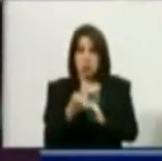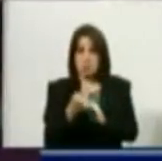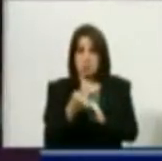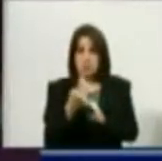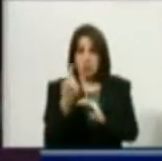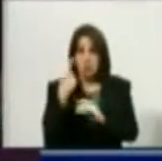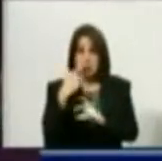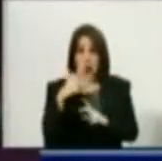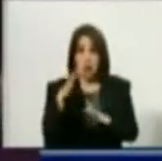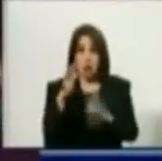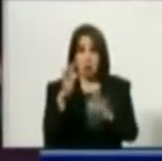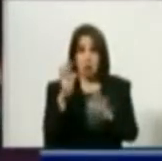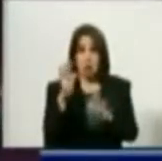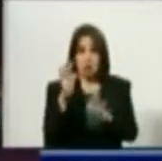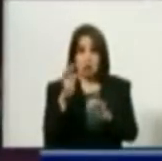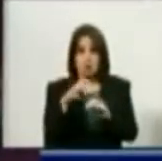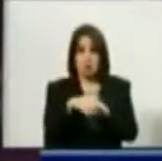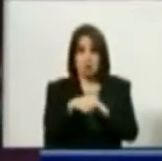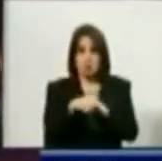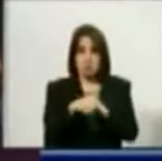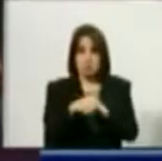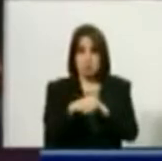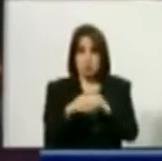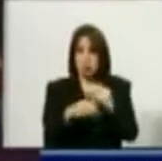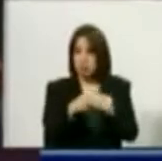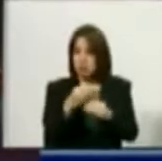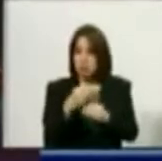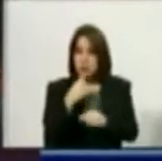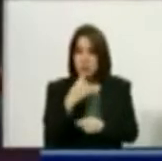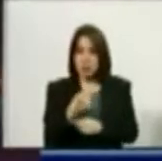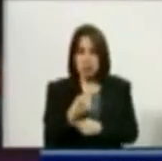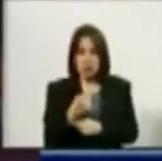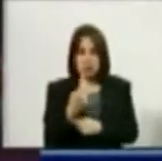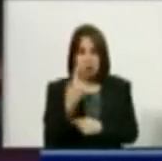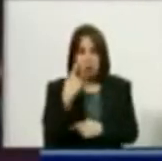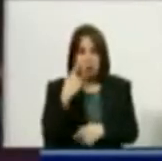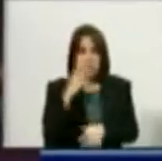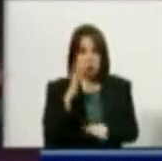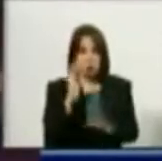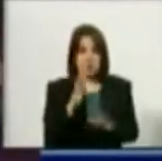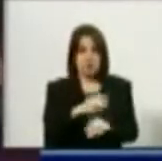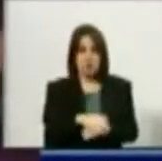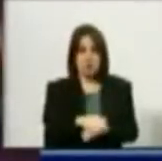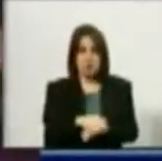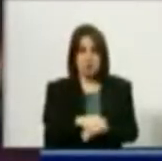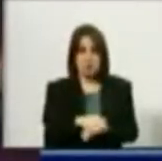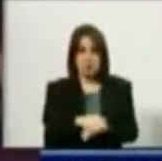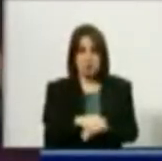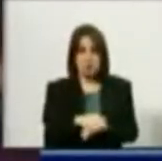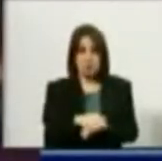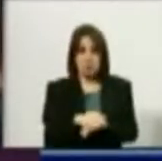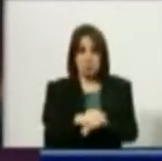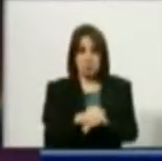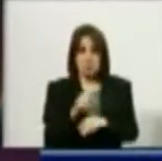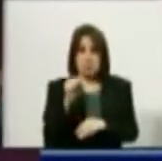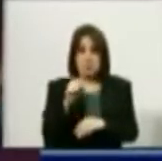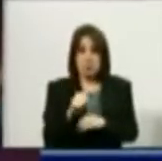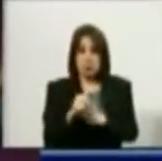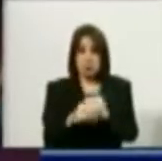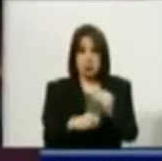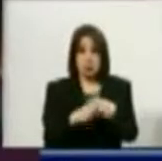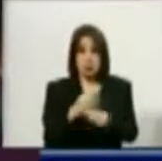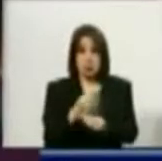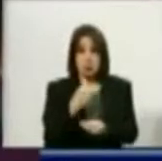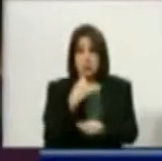por ahora no estábamos diciéndolo Por decirlo sino que estábamos diciendo que